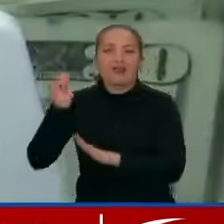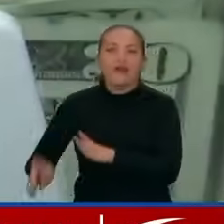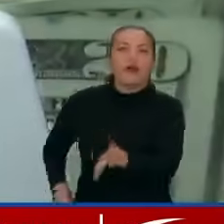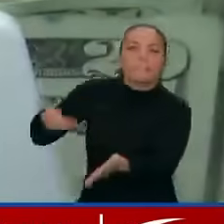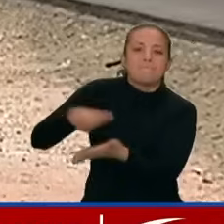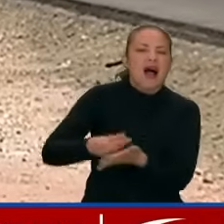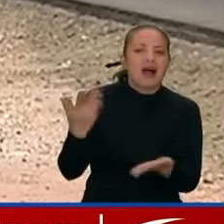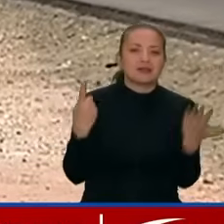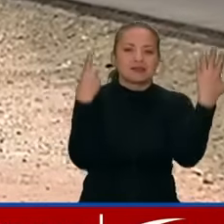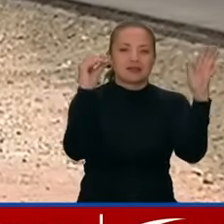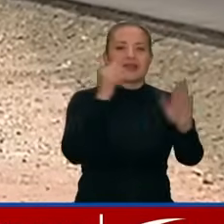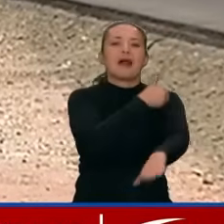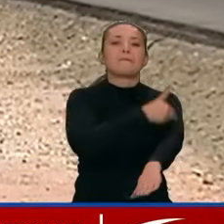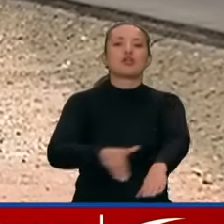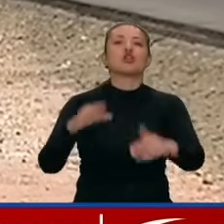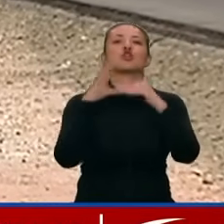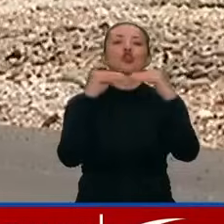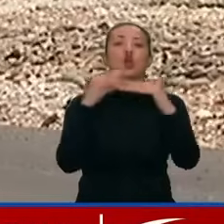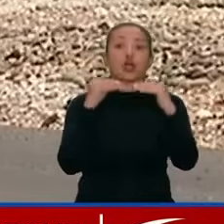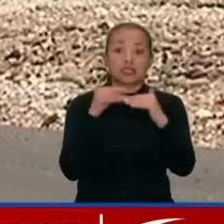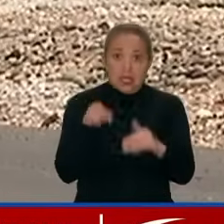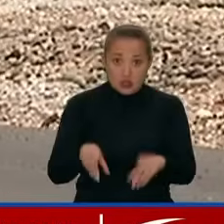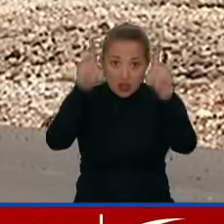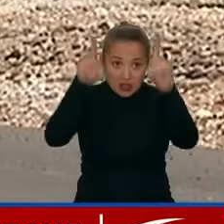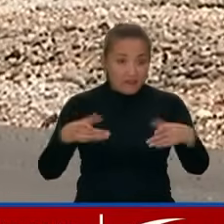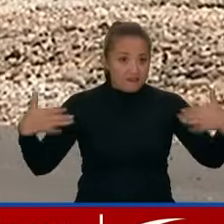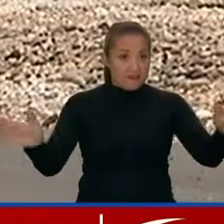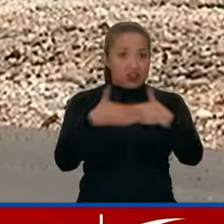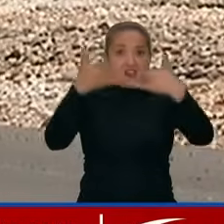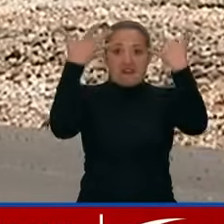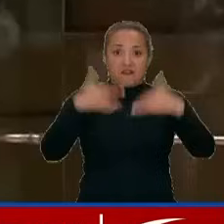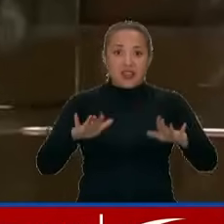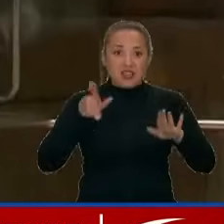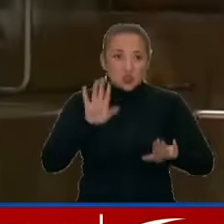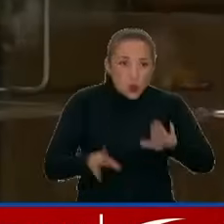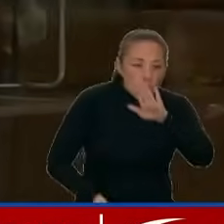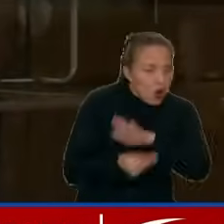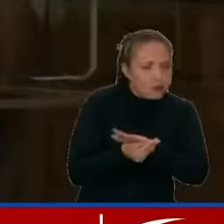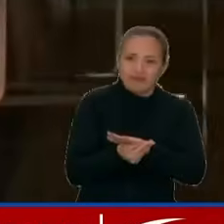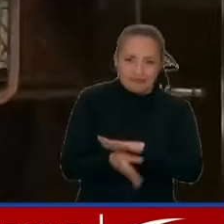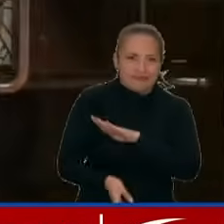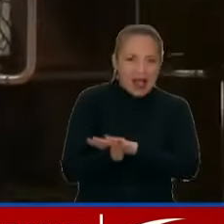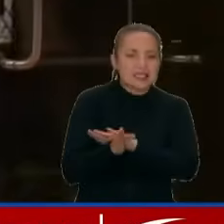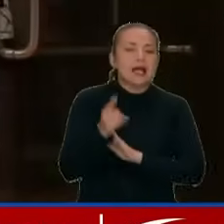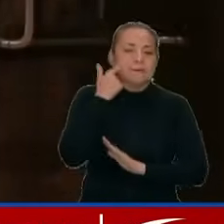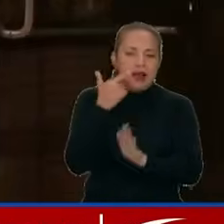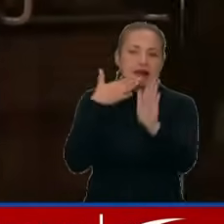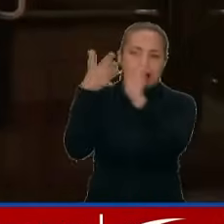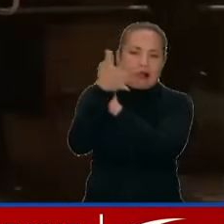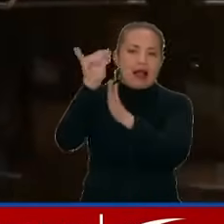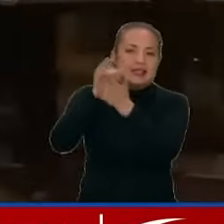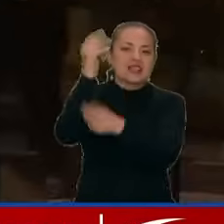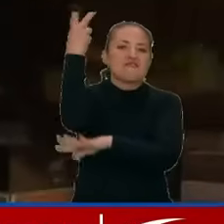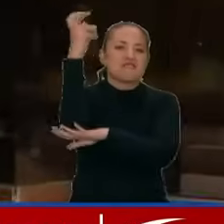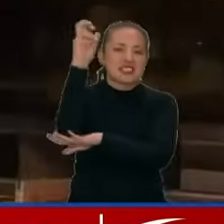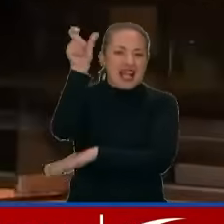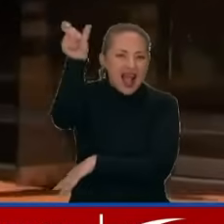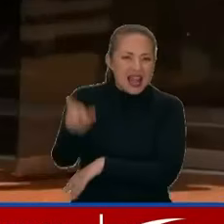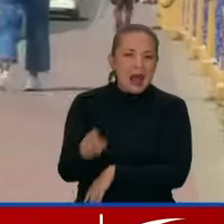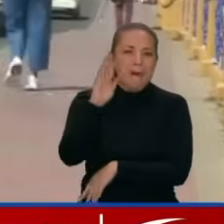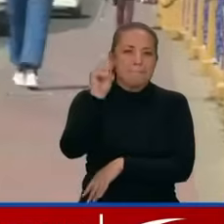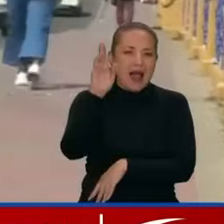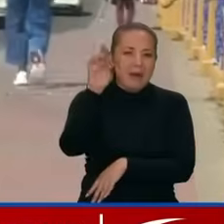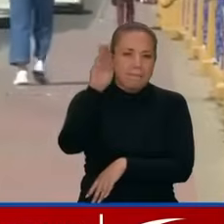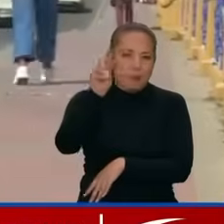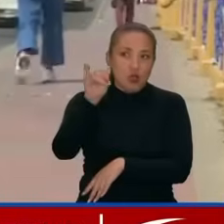una decisión que no le puso Punto Final al capítulo de corrupción en Colombia O al menos eso asegura el fiscal General Francisco Barbosa